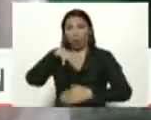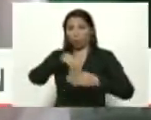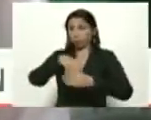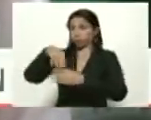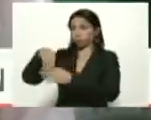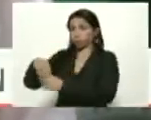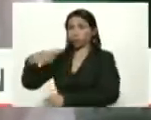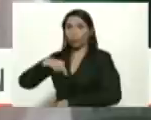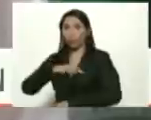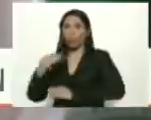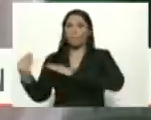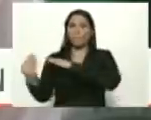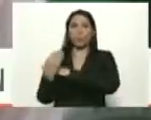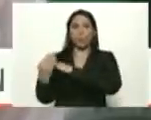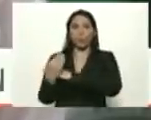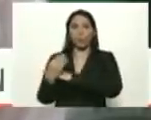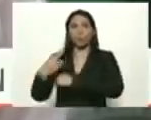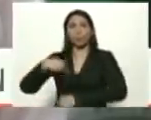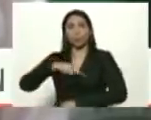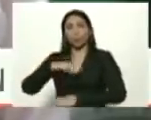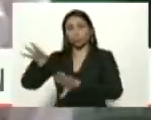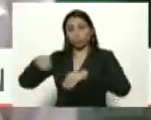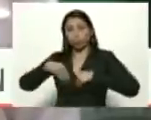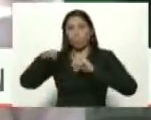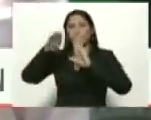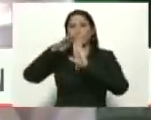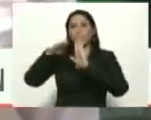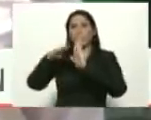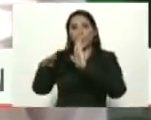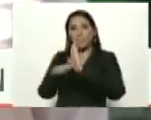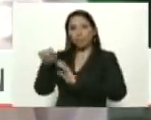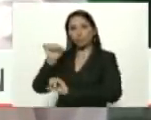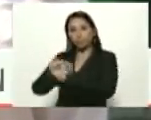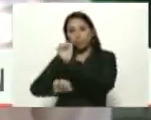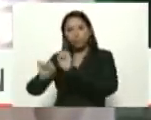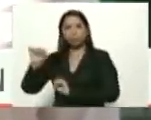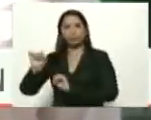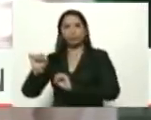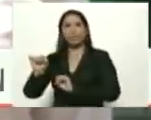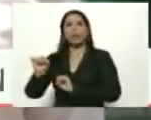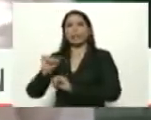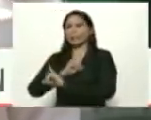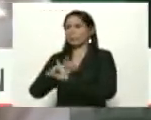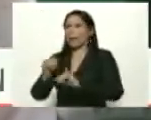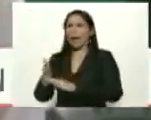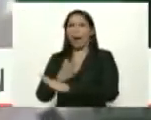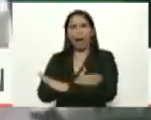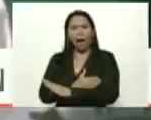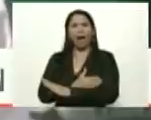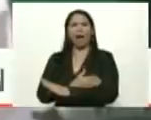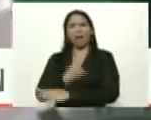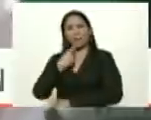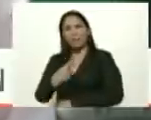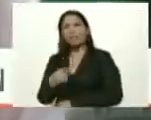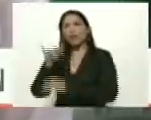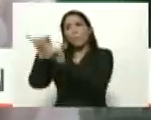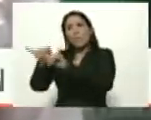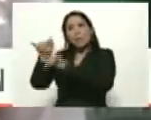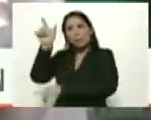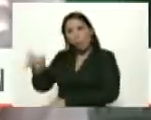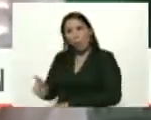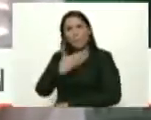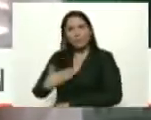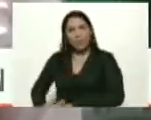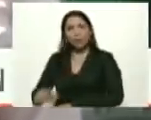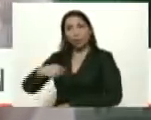nos estamos cuidando y que estamos tomando todas las medidas de prevención adelantada, como lo ha dicho usted, y nosotros cumpliendo